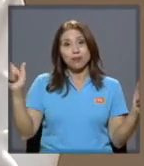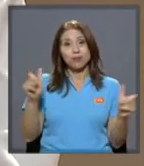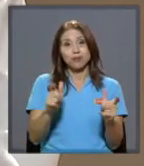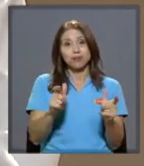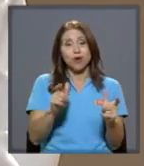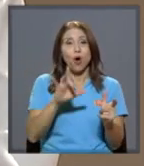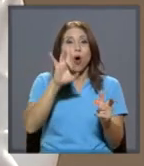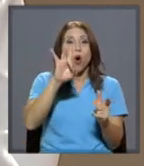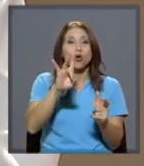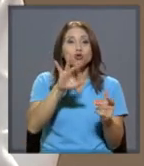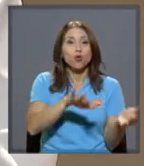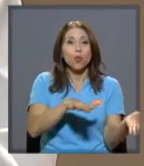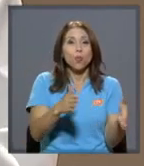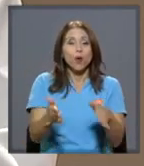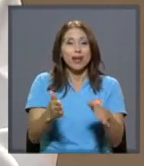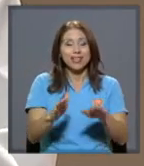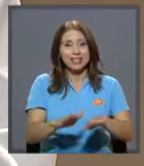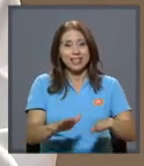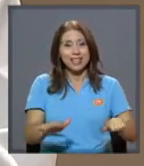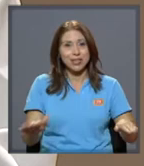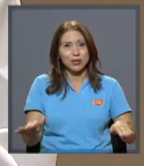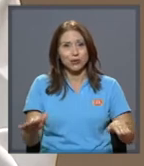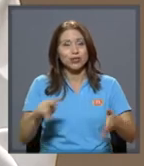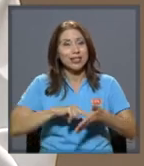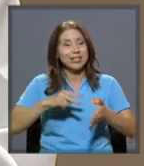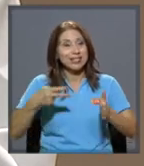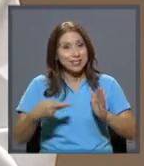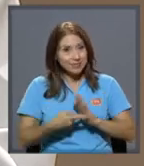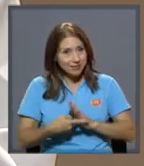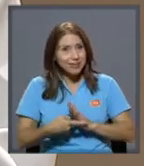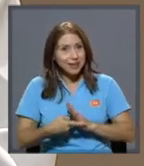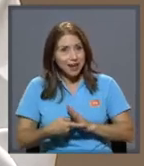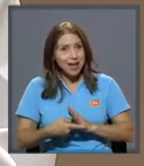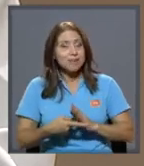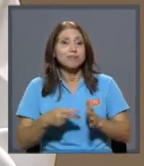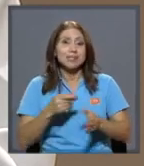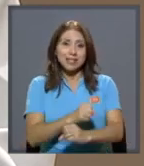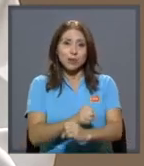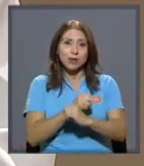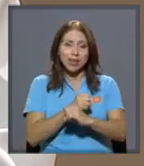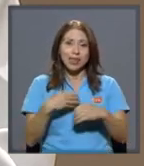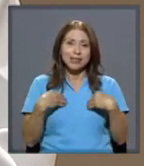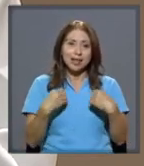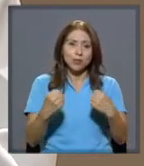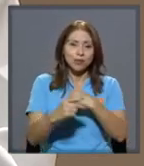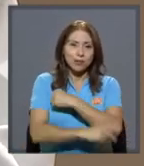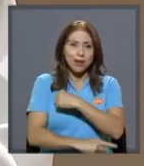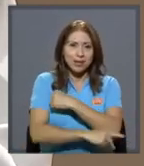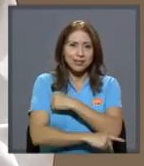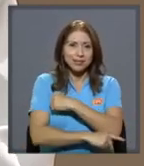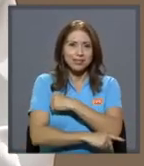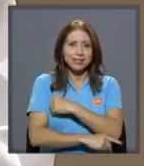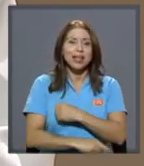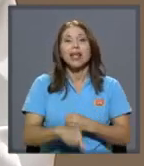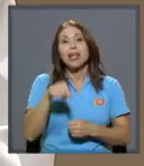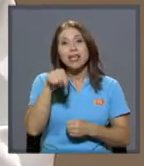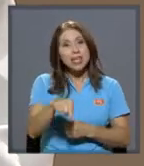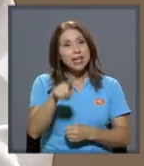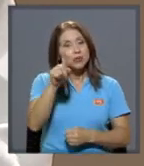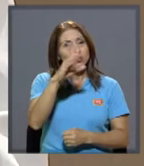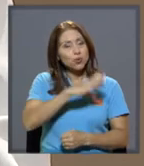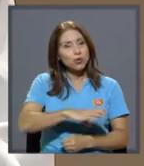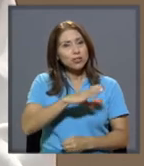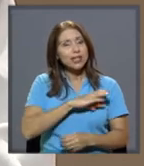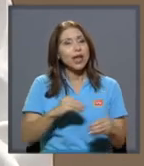niñas, lo que es un gran indicador de seguridad y de salud del país. Y es uno de los indicadores